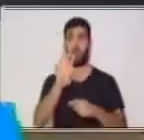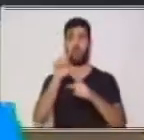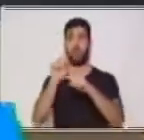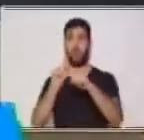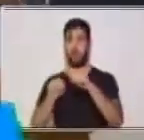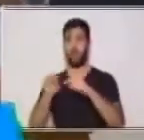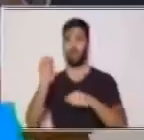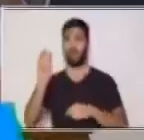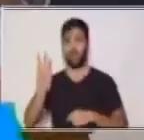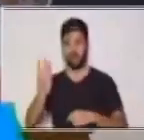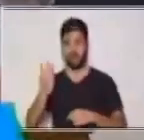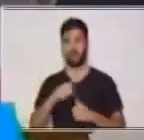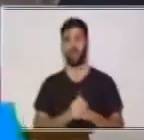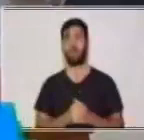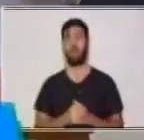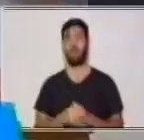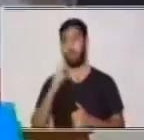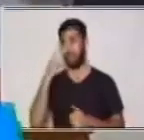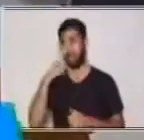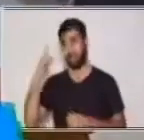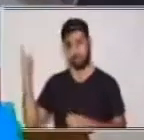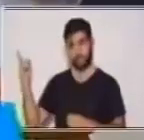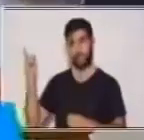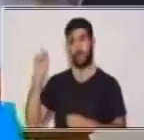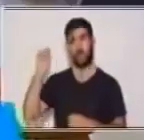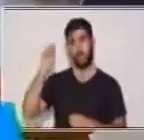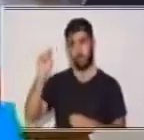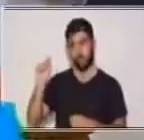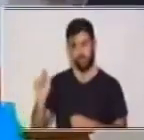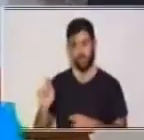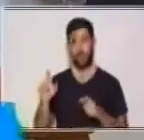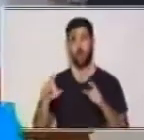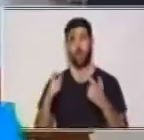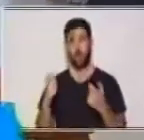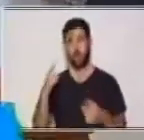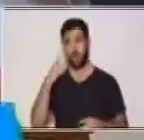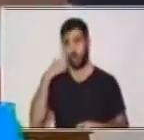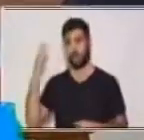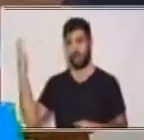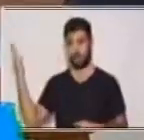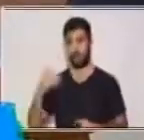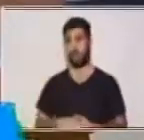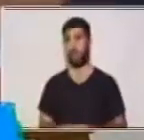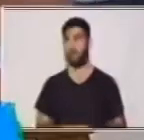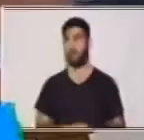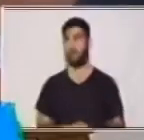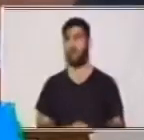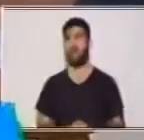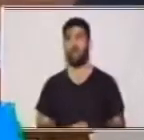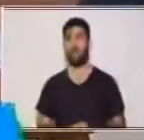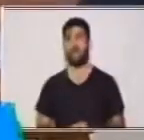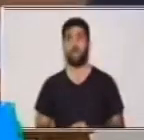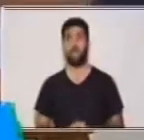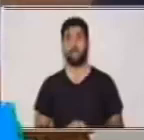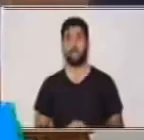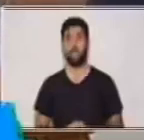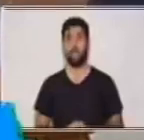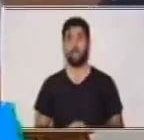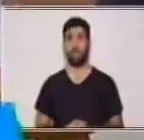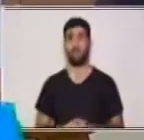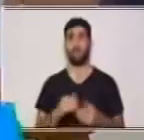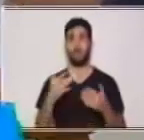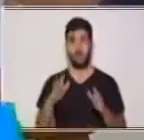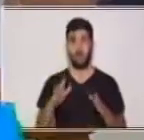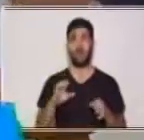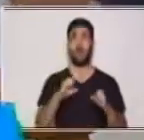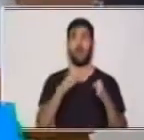3. La tangente del ángulo alfa es 1.33 y el ángulo va a ser